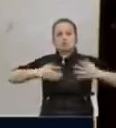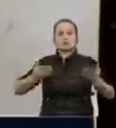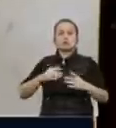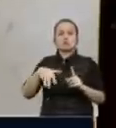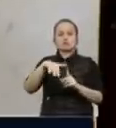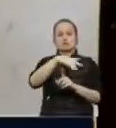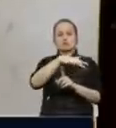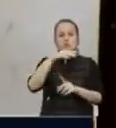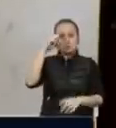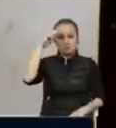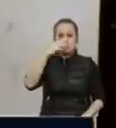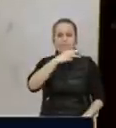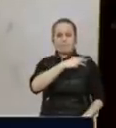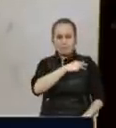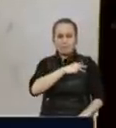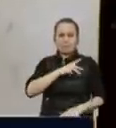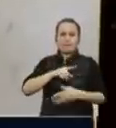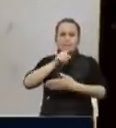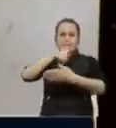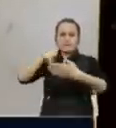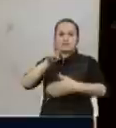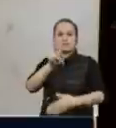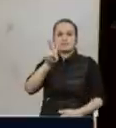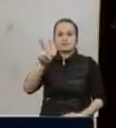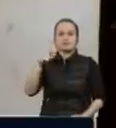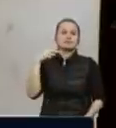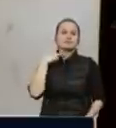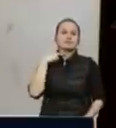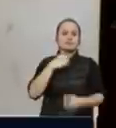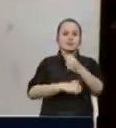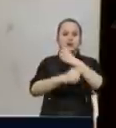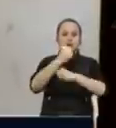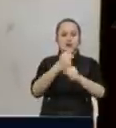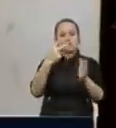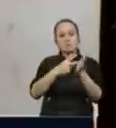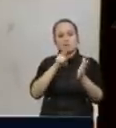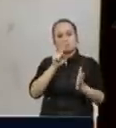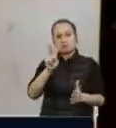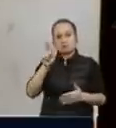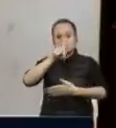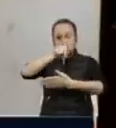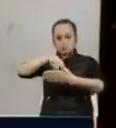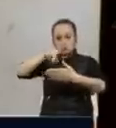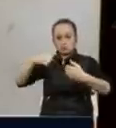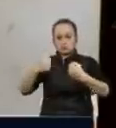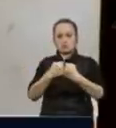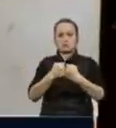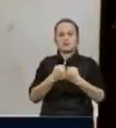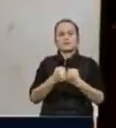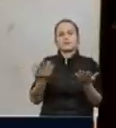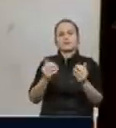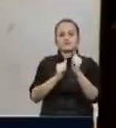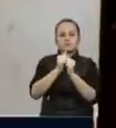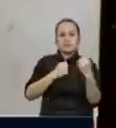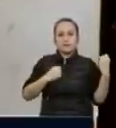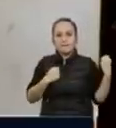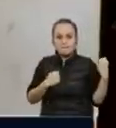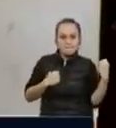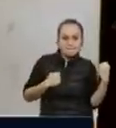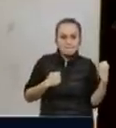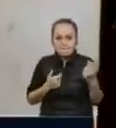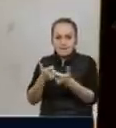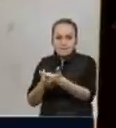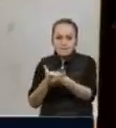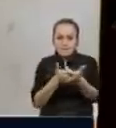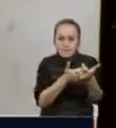Colombia y Cotecmar que se firmó el 22 de noviembre del 2022, equipos de artillería autopropulsada